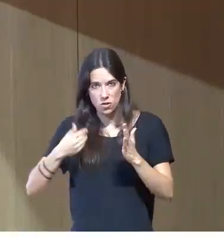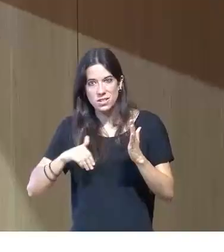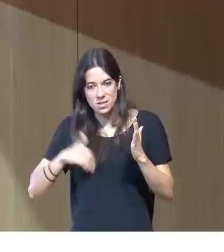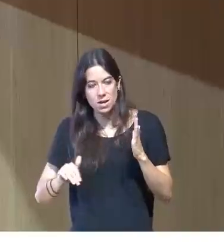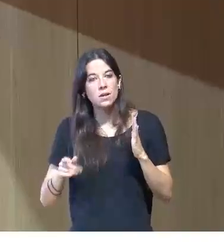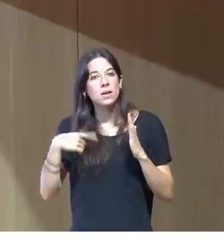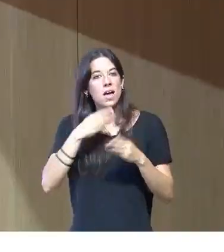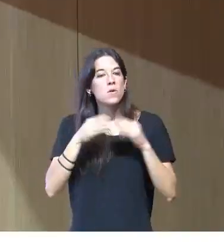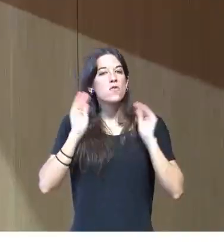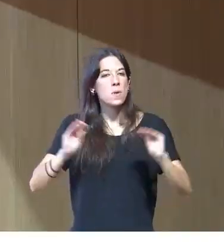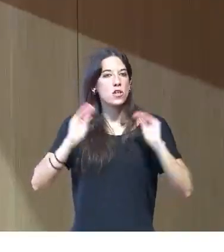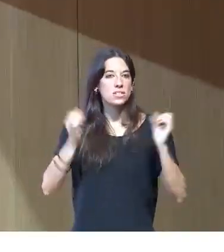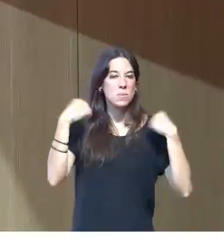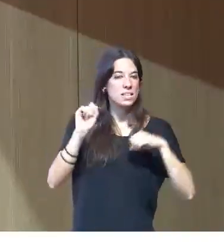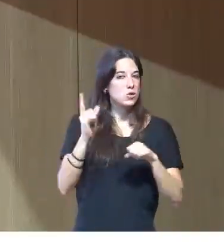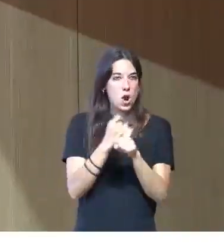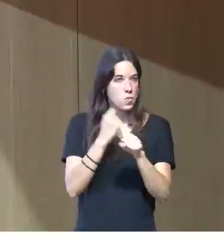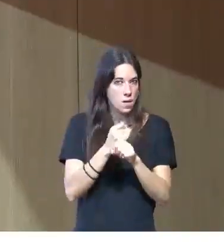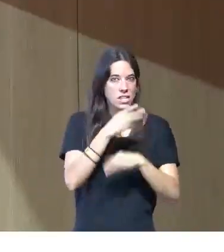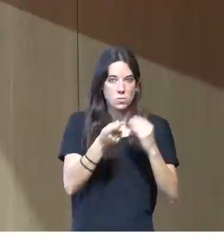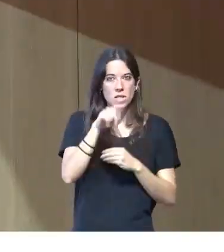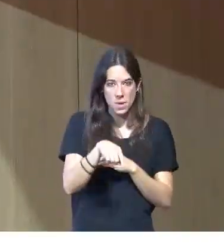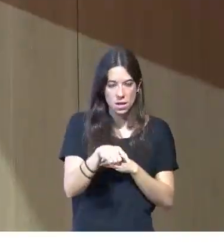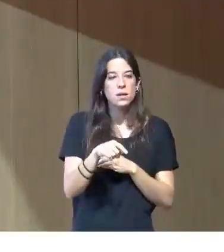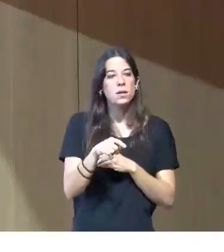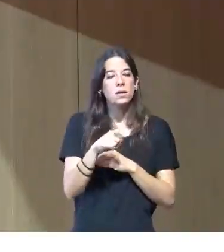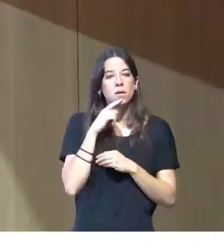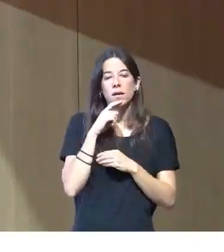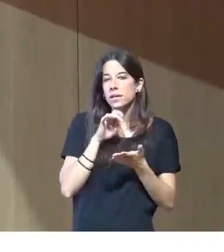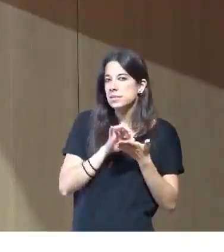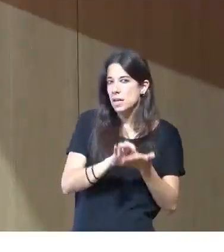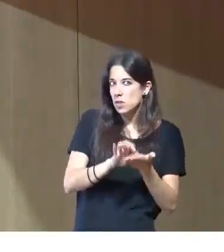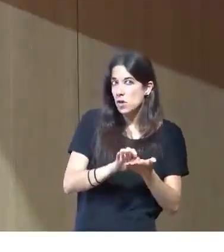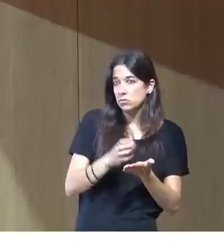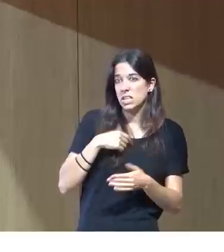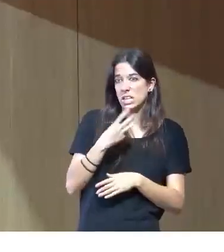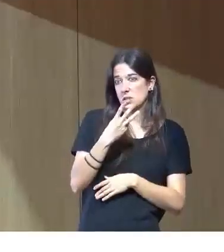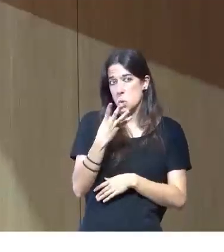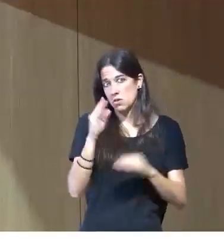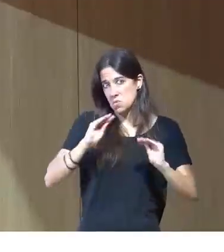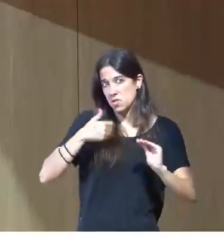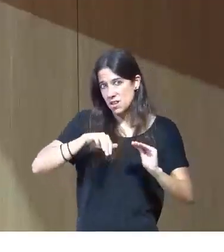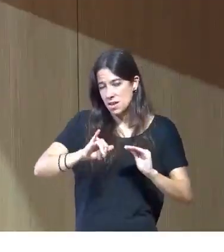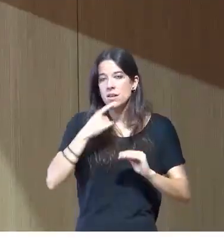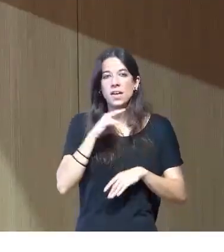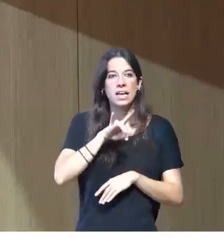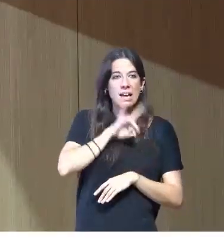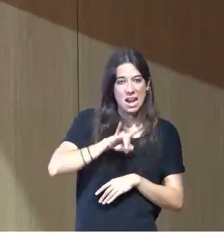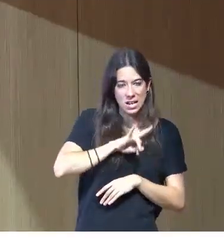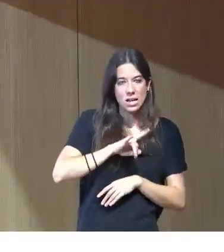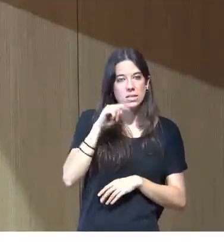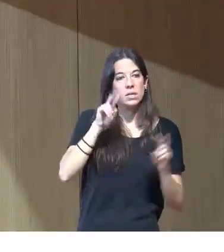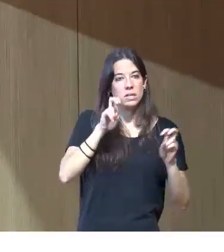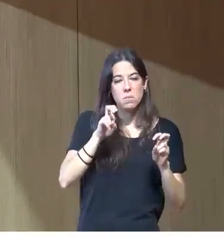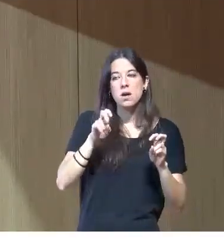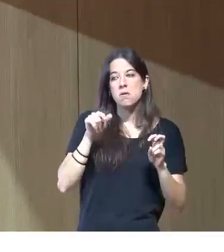hacemos formaciones y prácticas no laborales en las estaciones de servicio ya llevamos hechas tres o cuatro en Canarias hemos hecho aquí